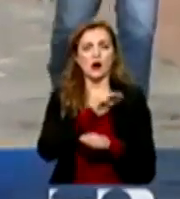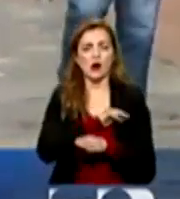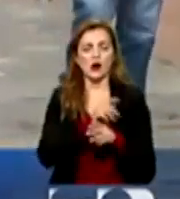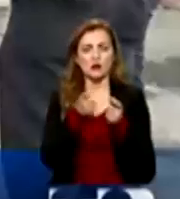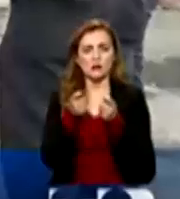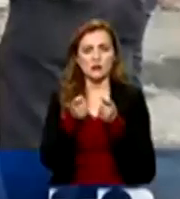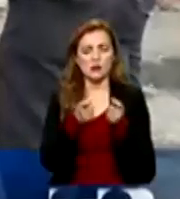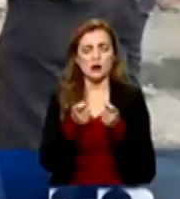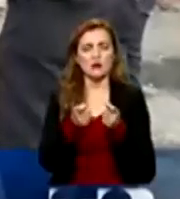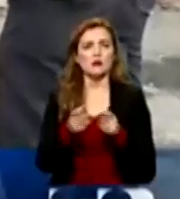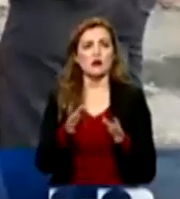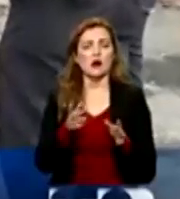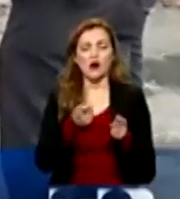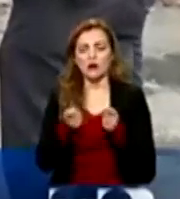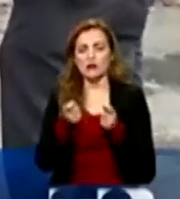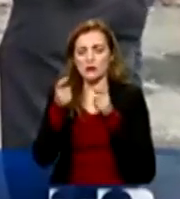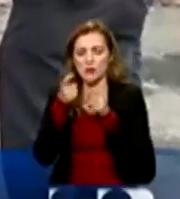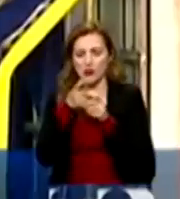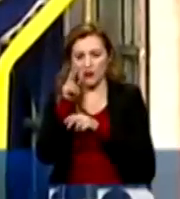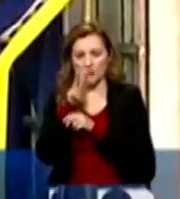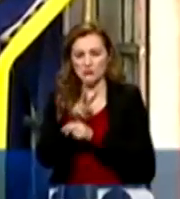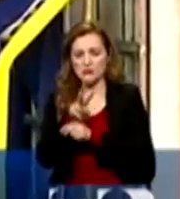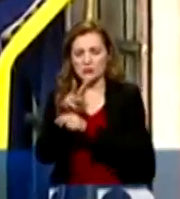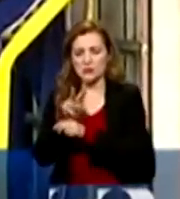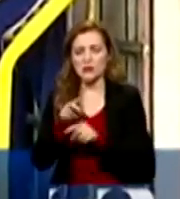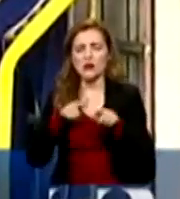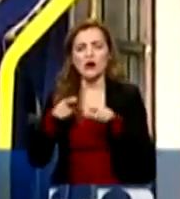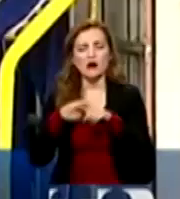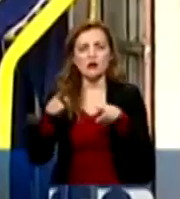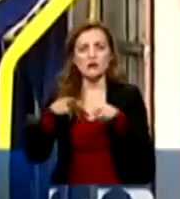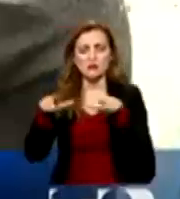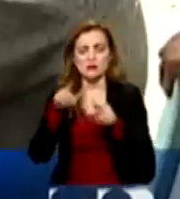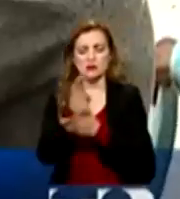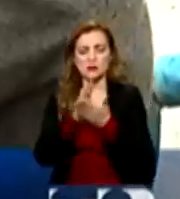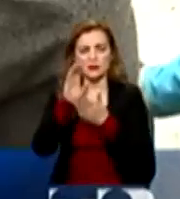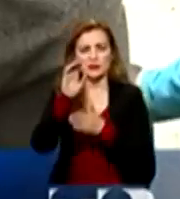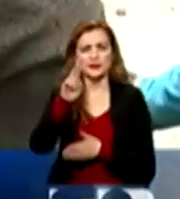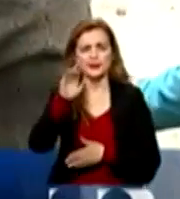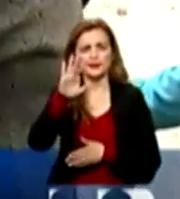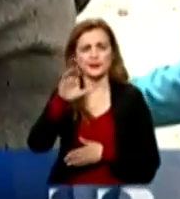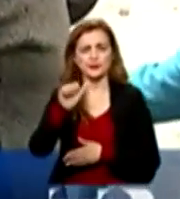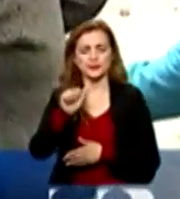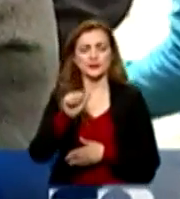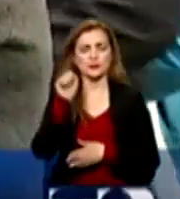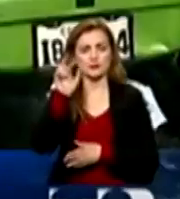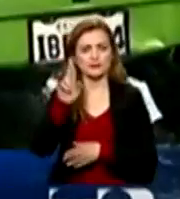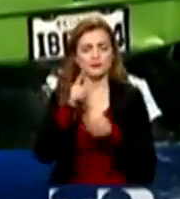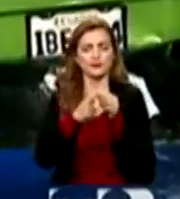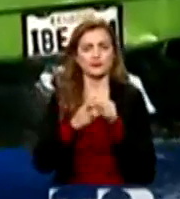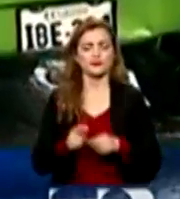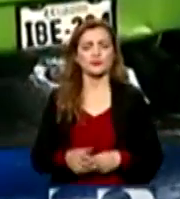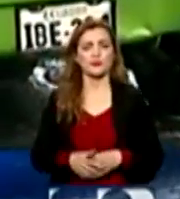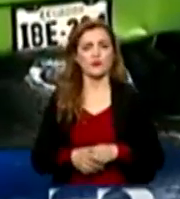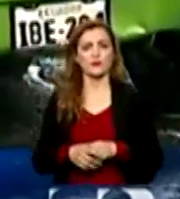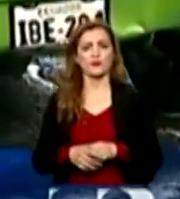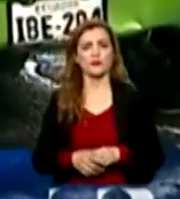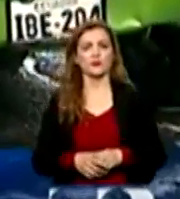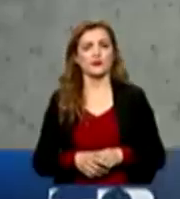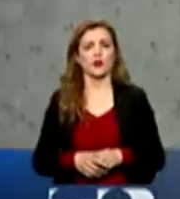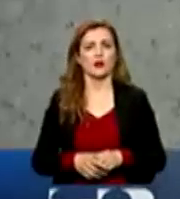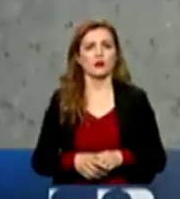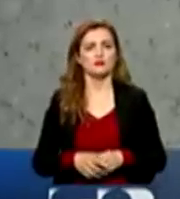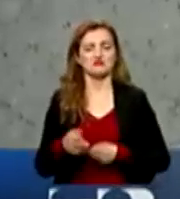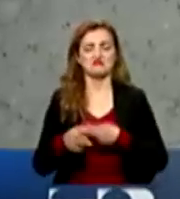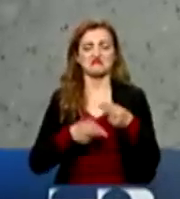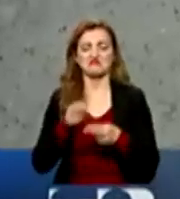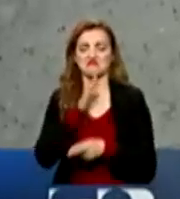Control realizó un operativo en distintos puntos del barrio Santa Rita, sur de Quito, donde es muy popular este